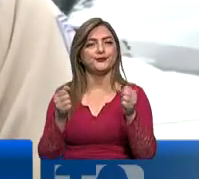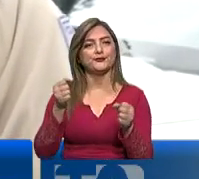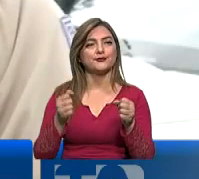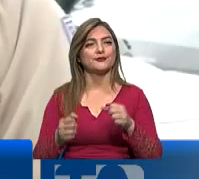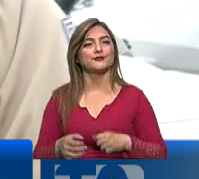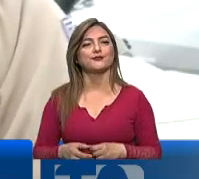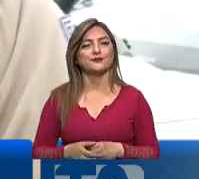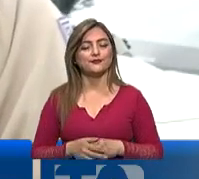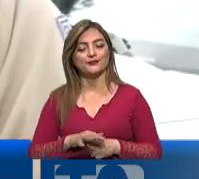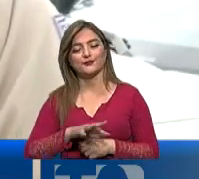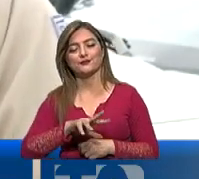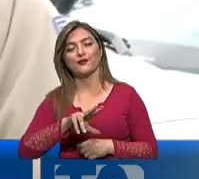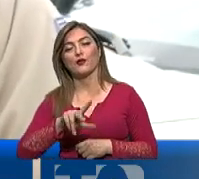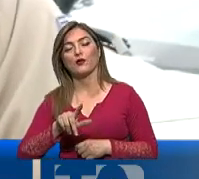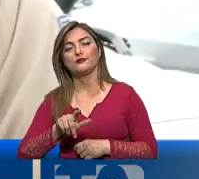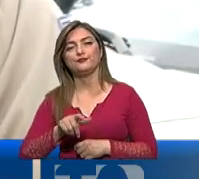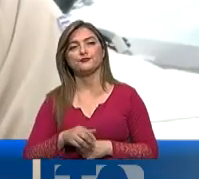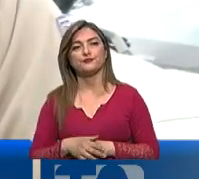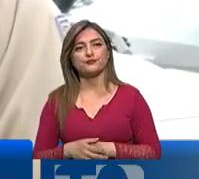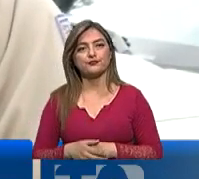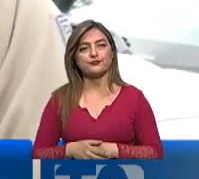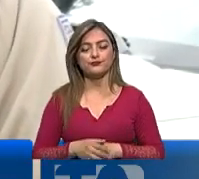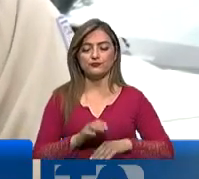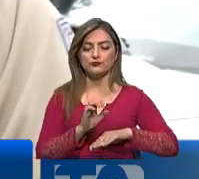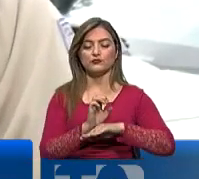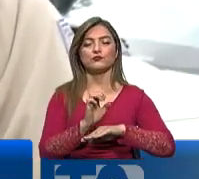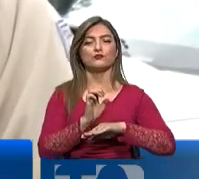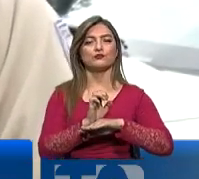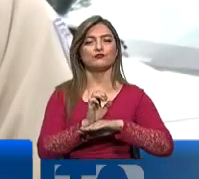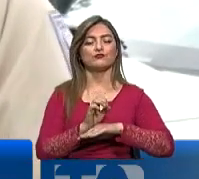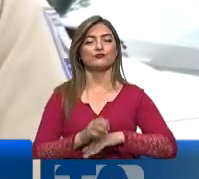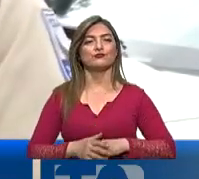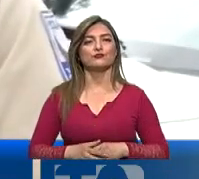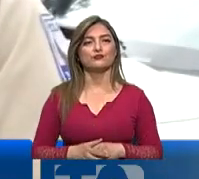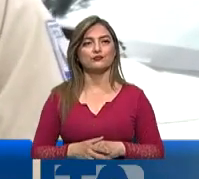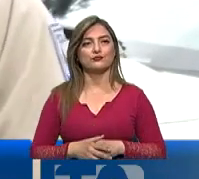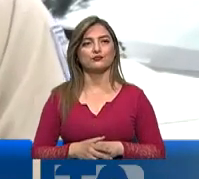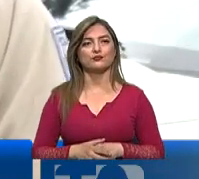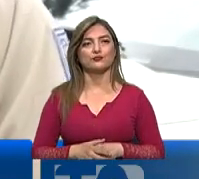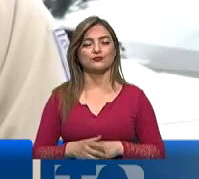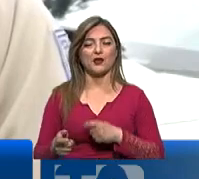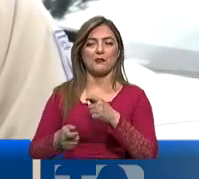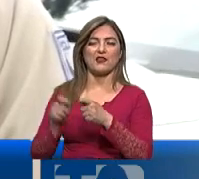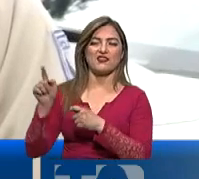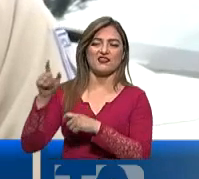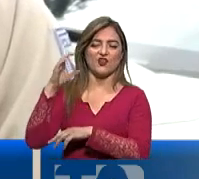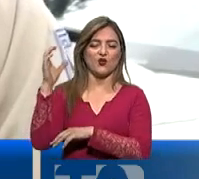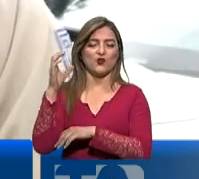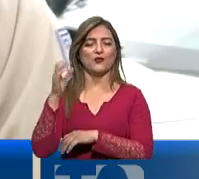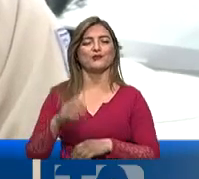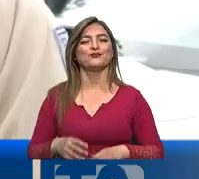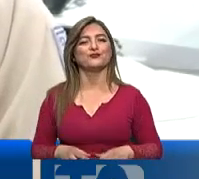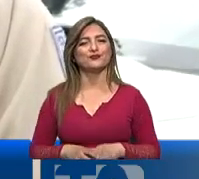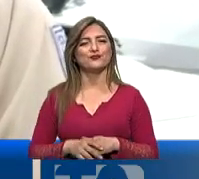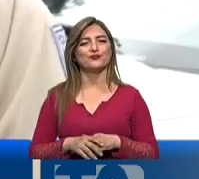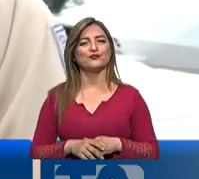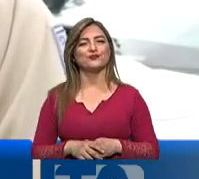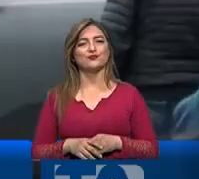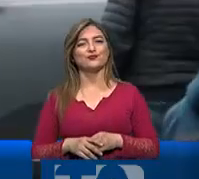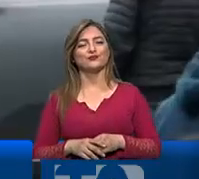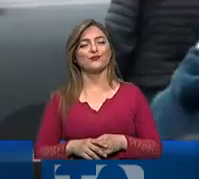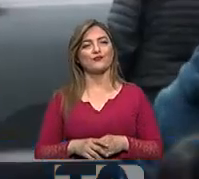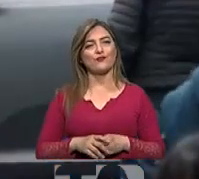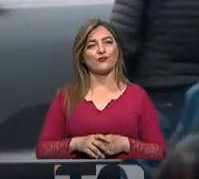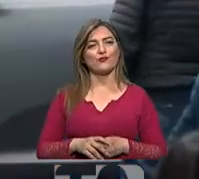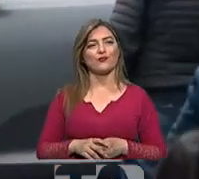fueron sustraídos, robados aquí en Ecuador, que son ecuatorianos y que fueron vendidos, comercializados en la República Hermana de